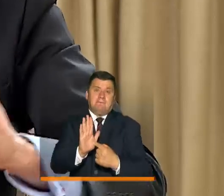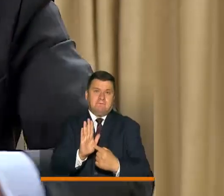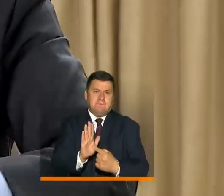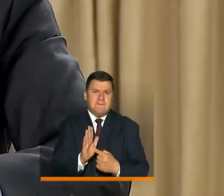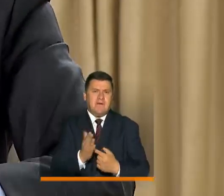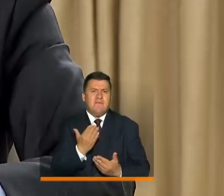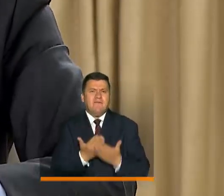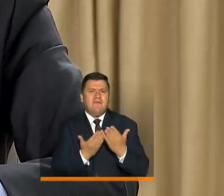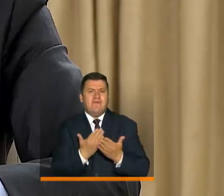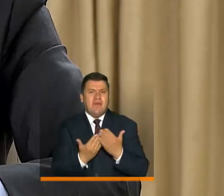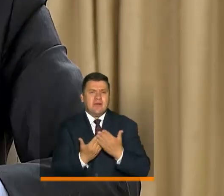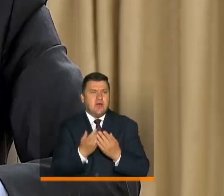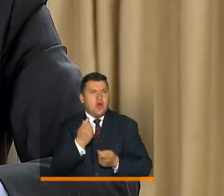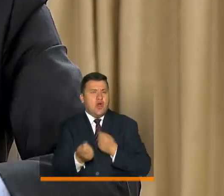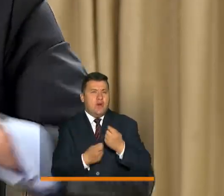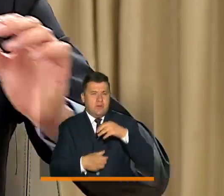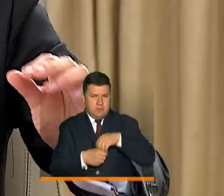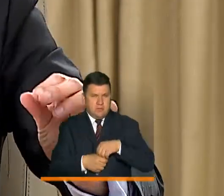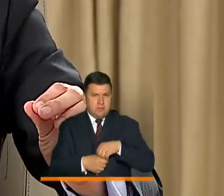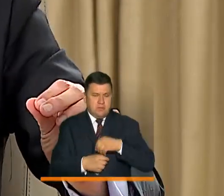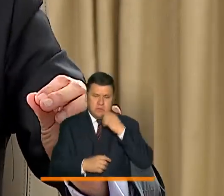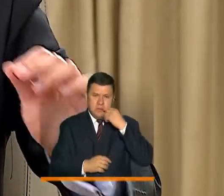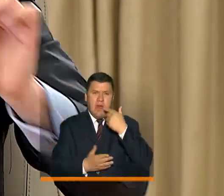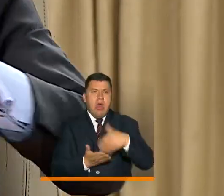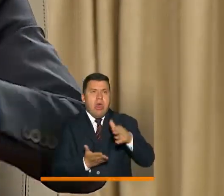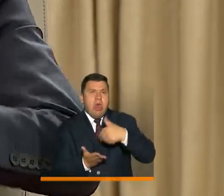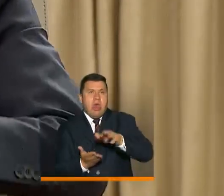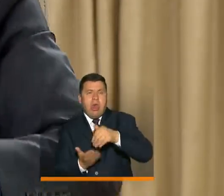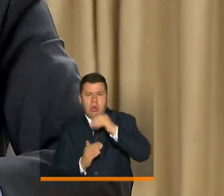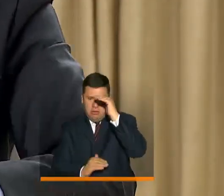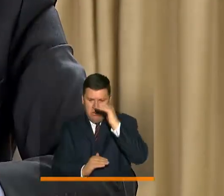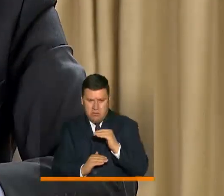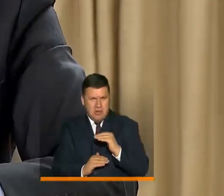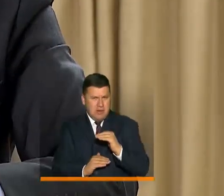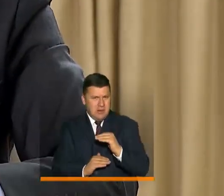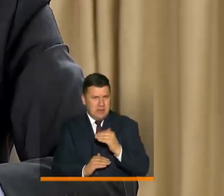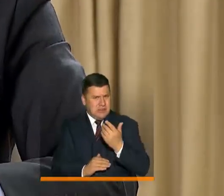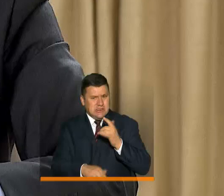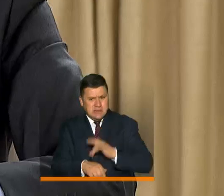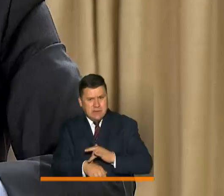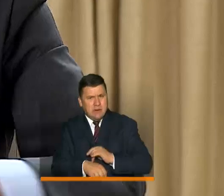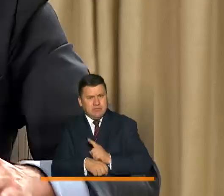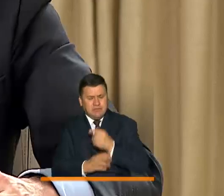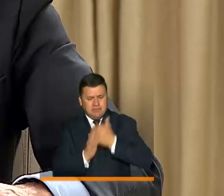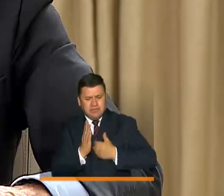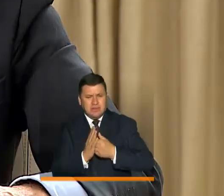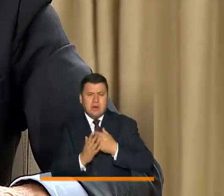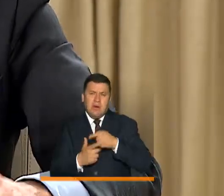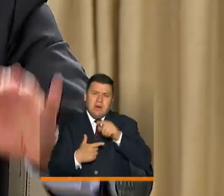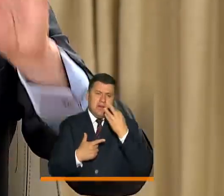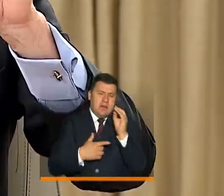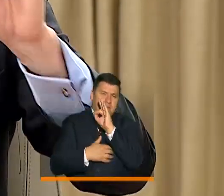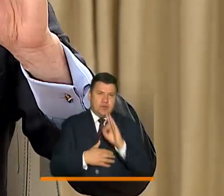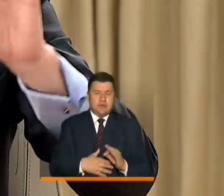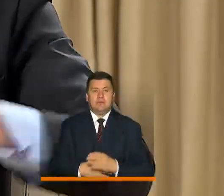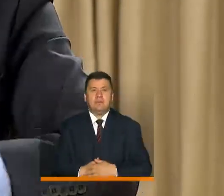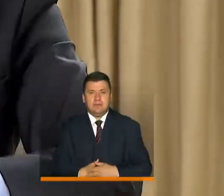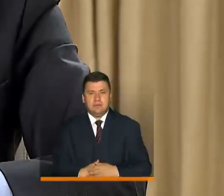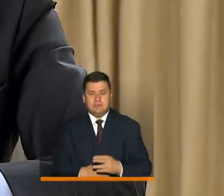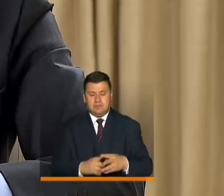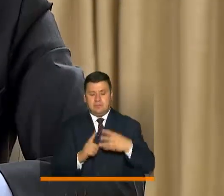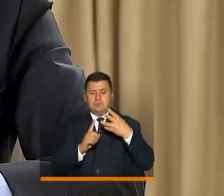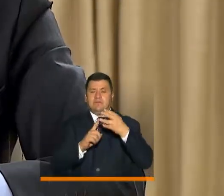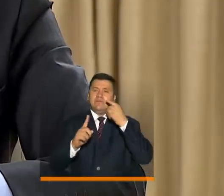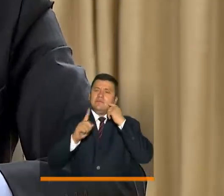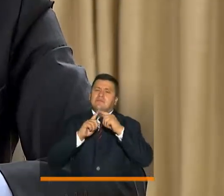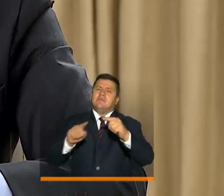la facilitación del comercio para reducir costos y tiempos de despacho en por lo menos un 30%. La tercera